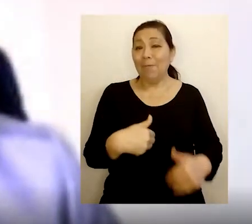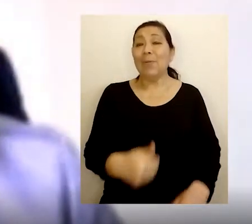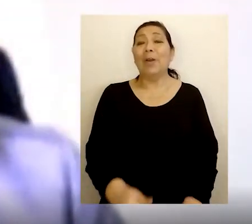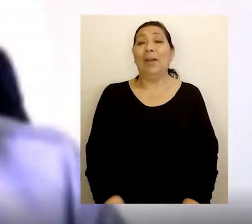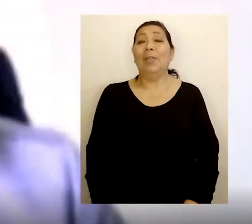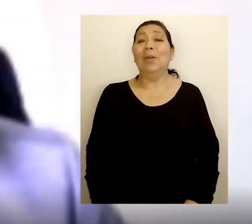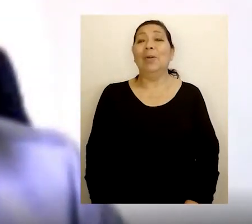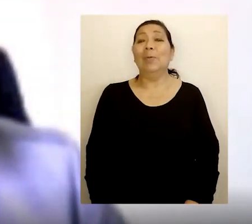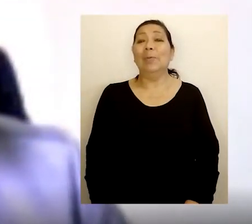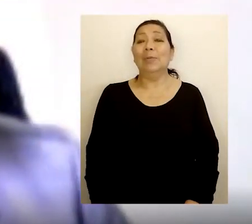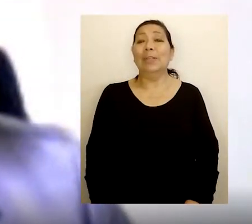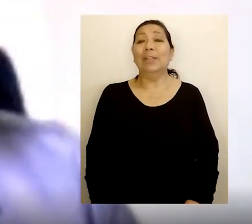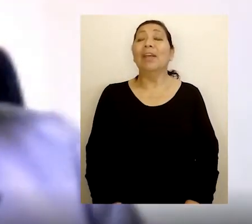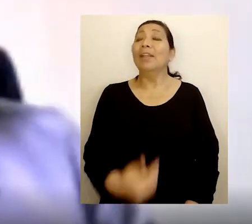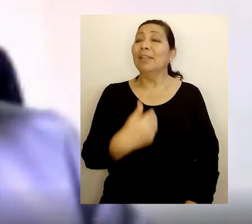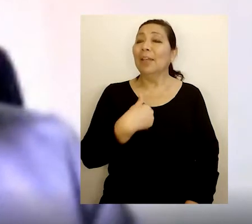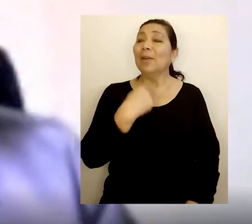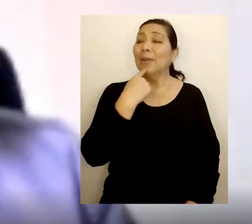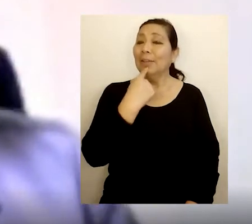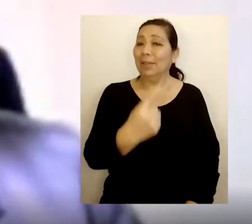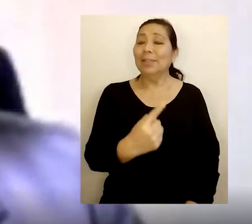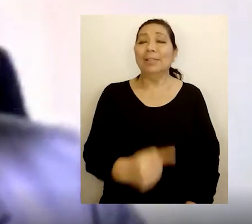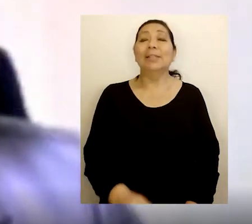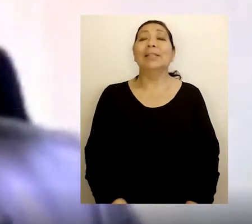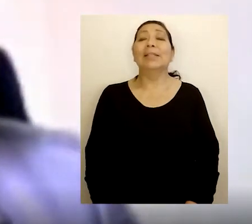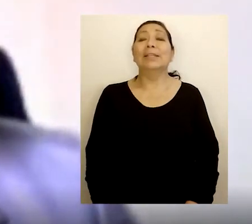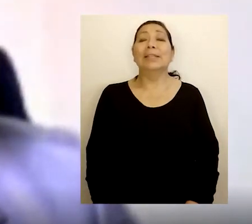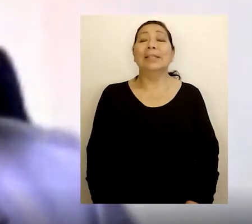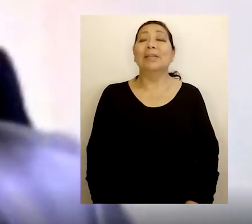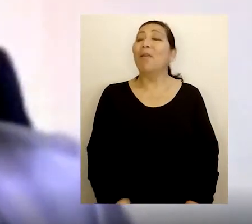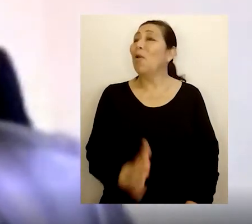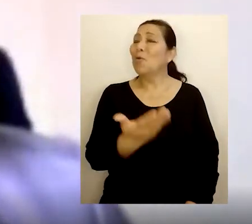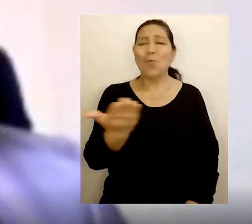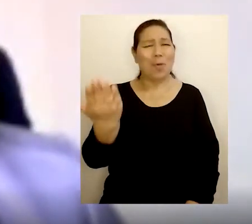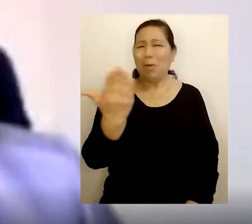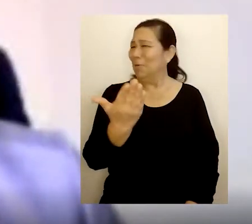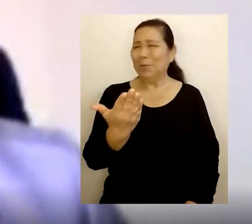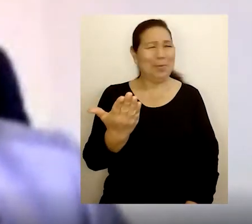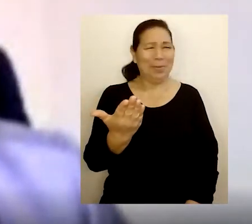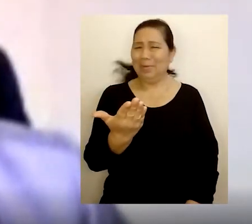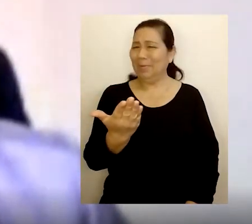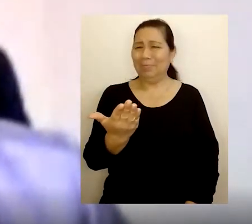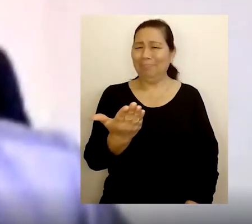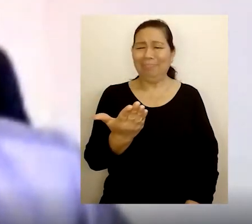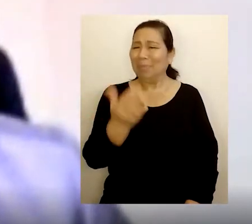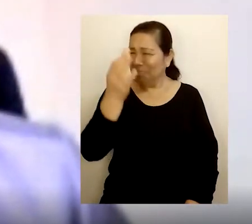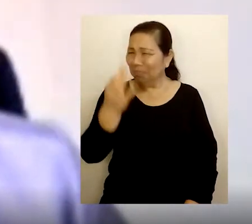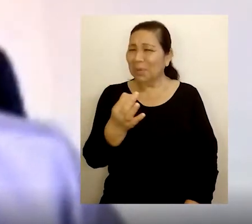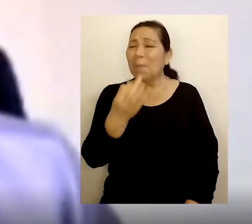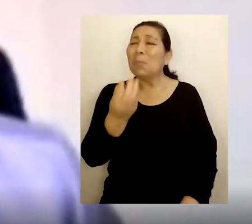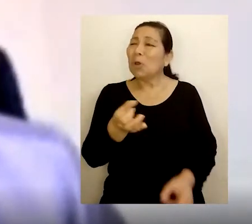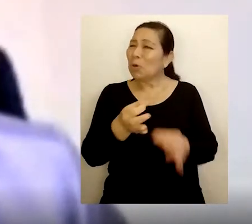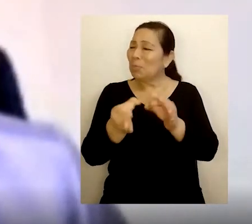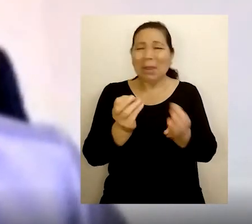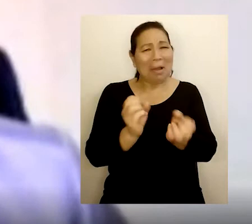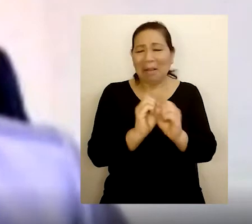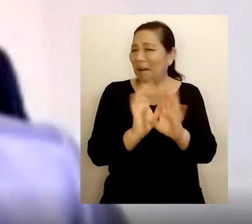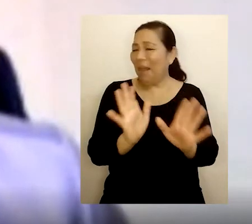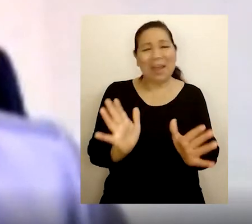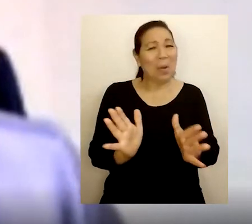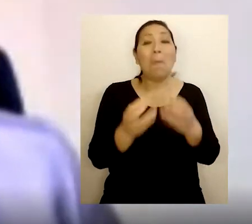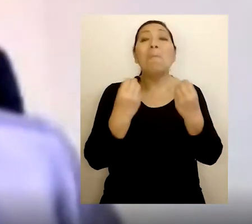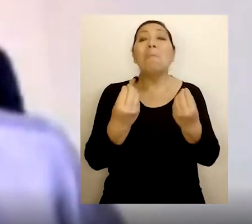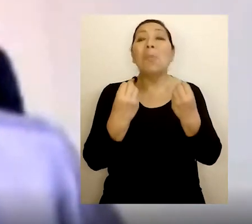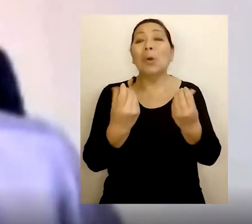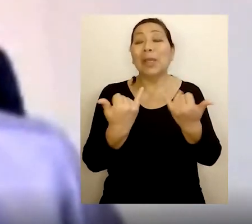Técnica, debo decir lo siguiente. No ha venido con el estudio del caso. ¿Por qué, señora presidenta?